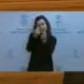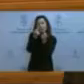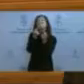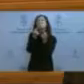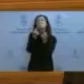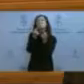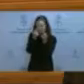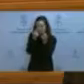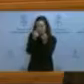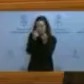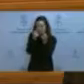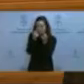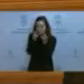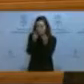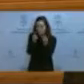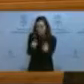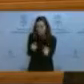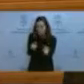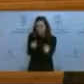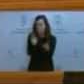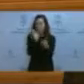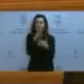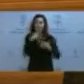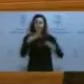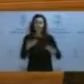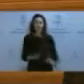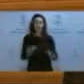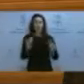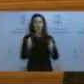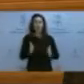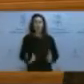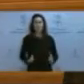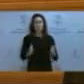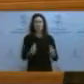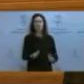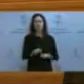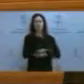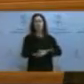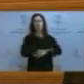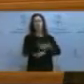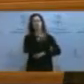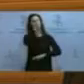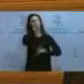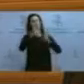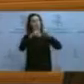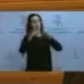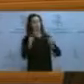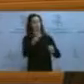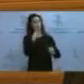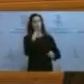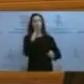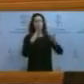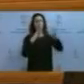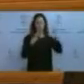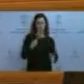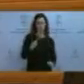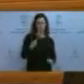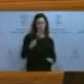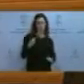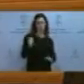expolio, y que la información a la que ahora argumenta el Gobierno socialista asturiano orgulloso de haber emitido justo pocas horas